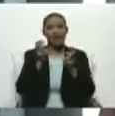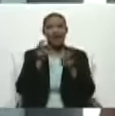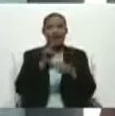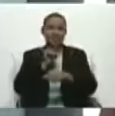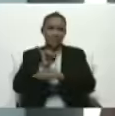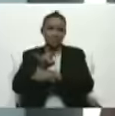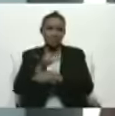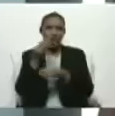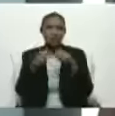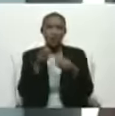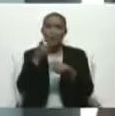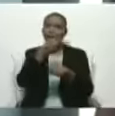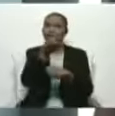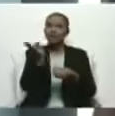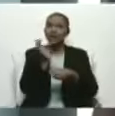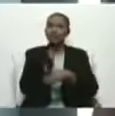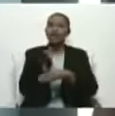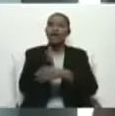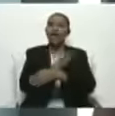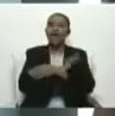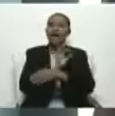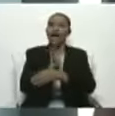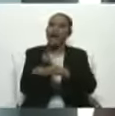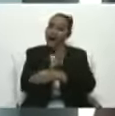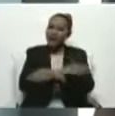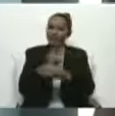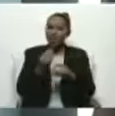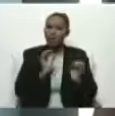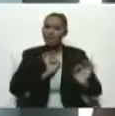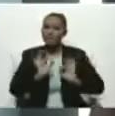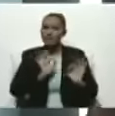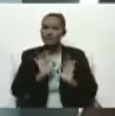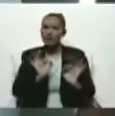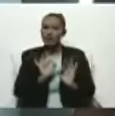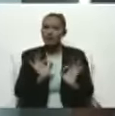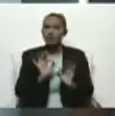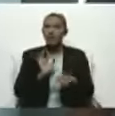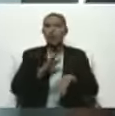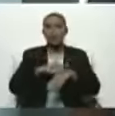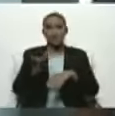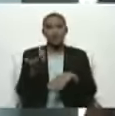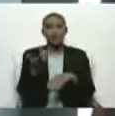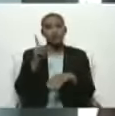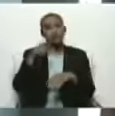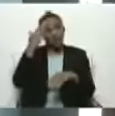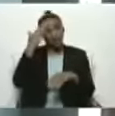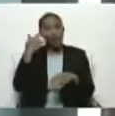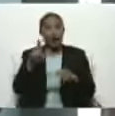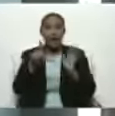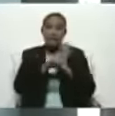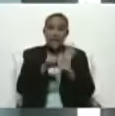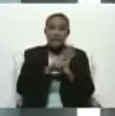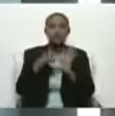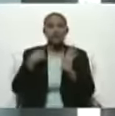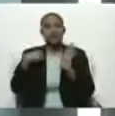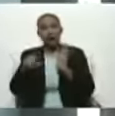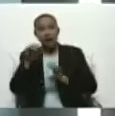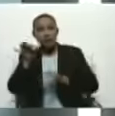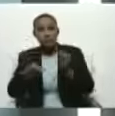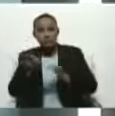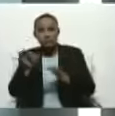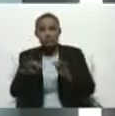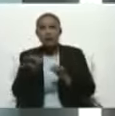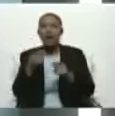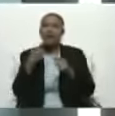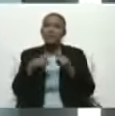¿Cómo se están preparando para ese escenario? Porque hay sin duda una vía judicial, pero también hay vías narrativas que